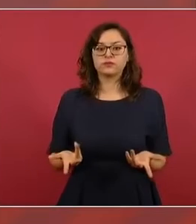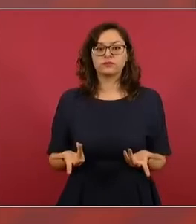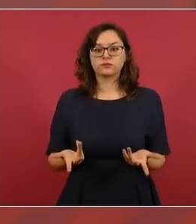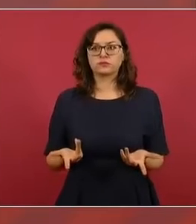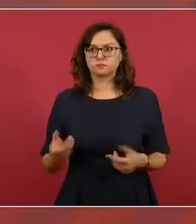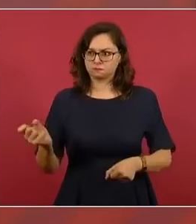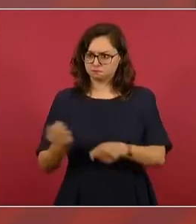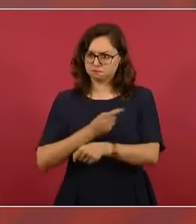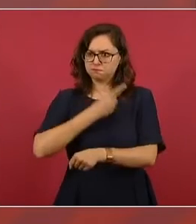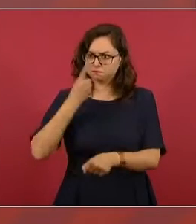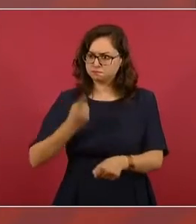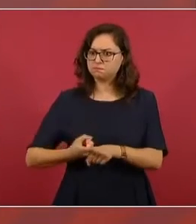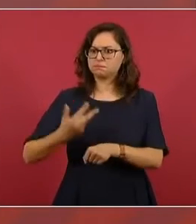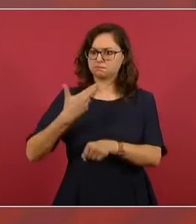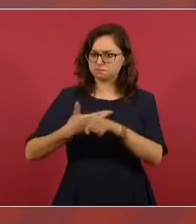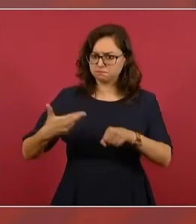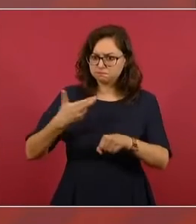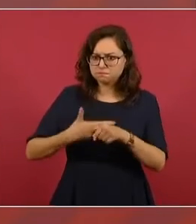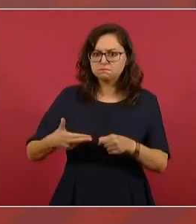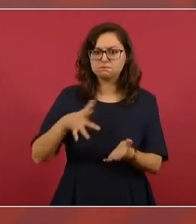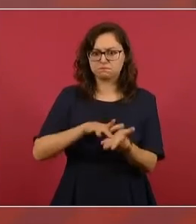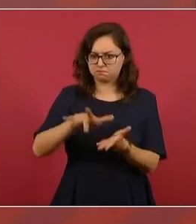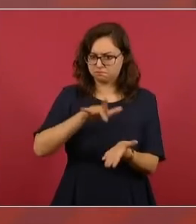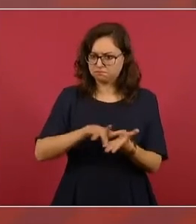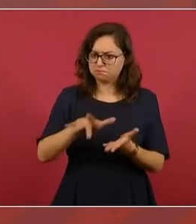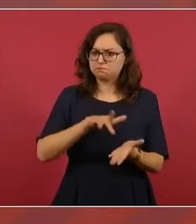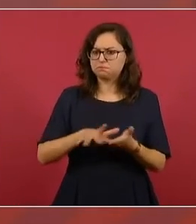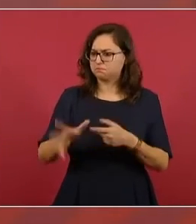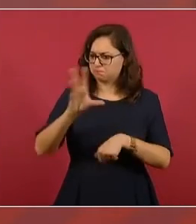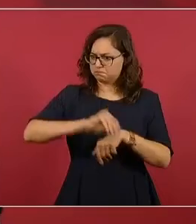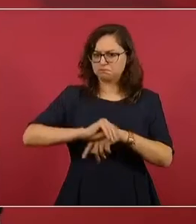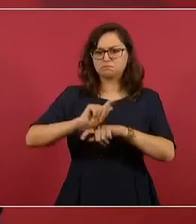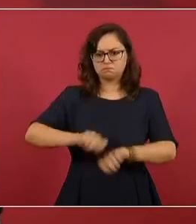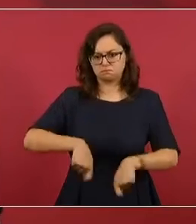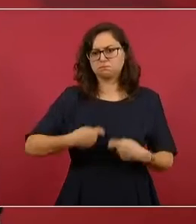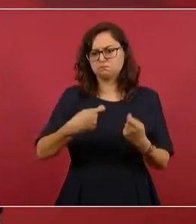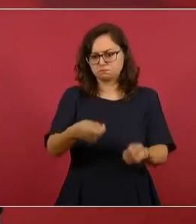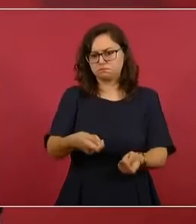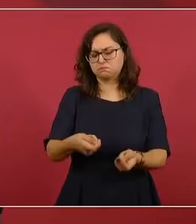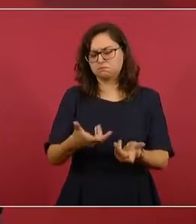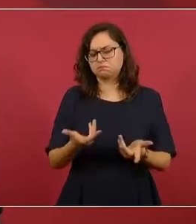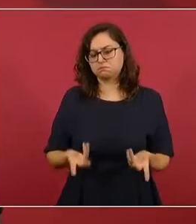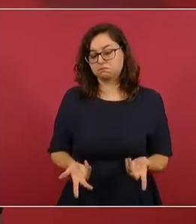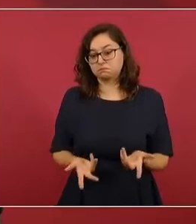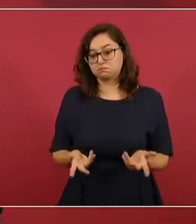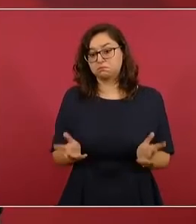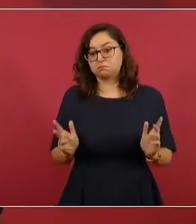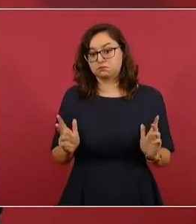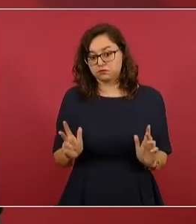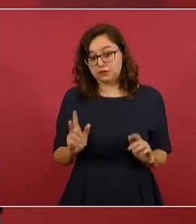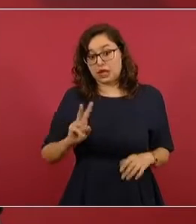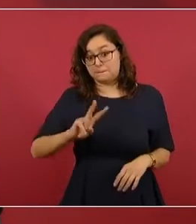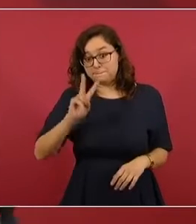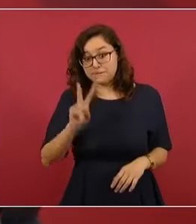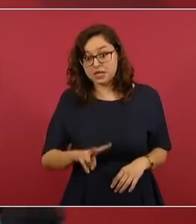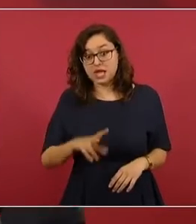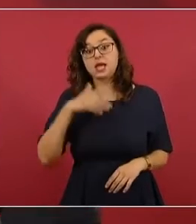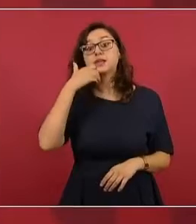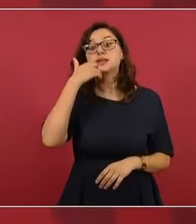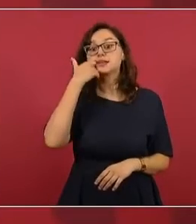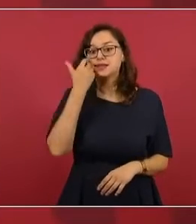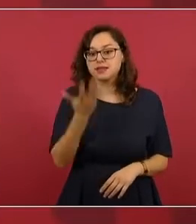oportunidades y facilitando permisos en el caso de que se trate de